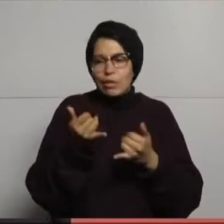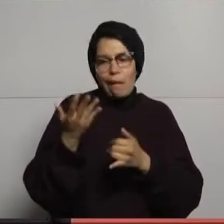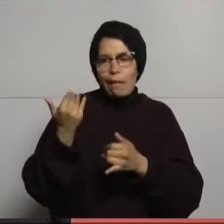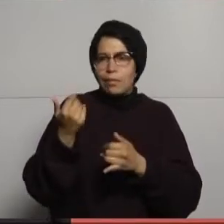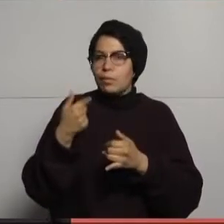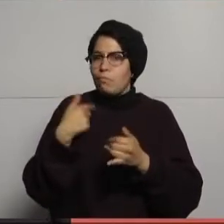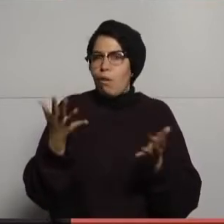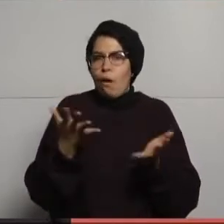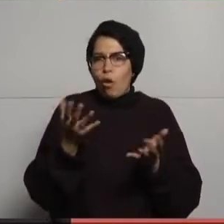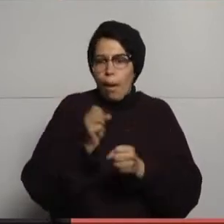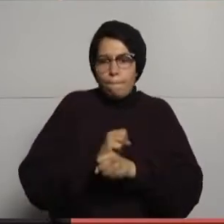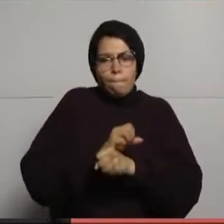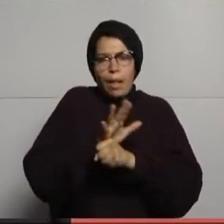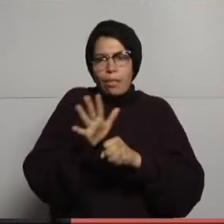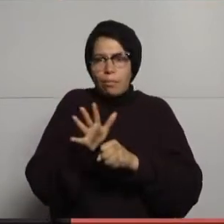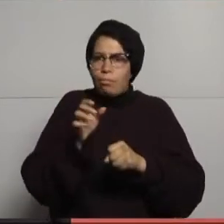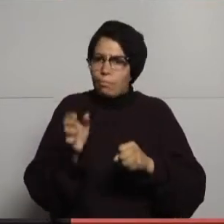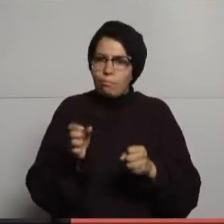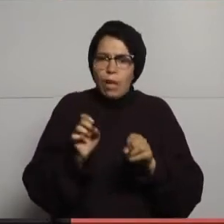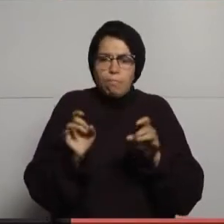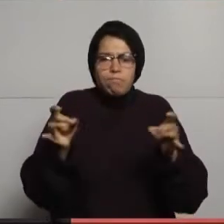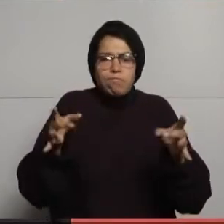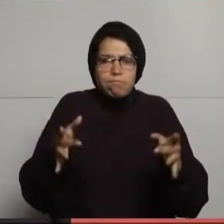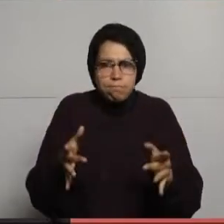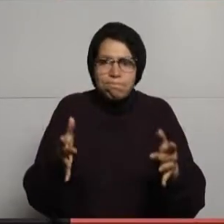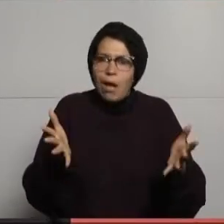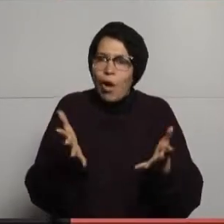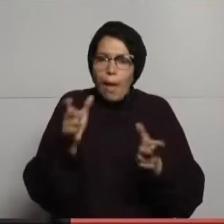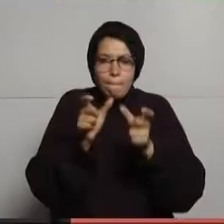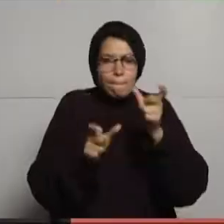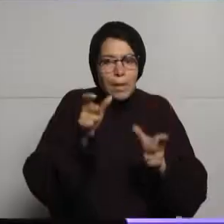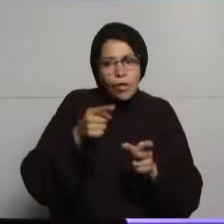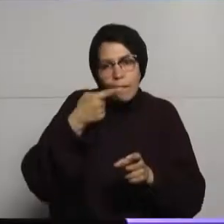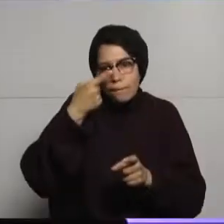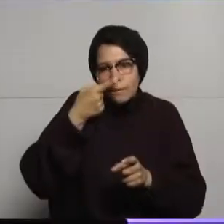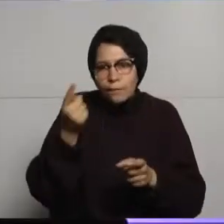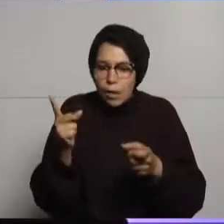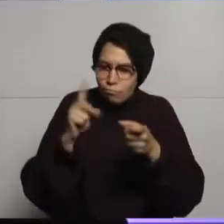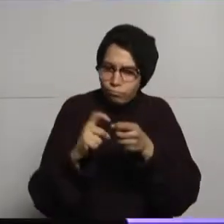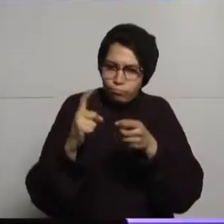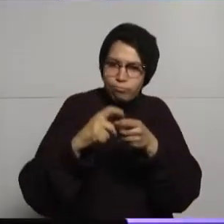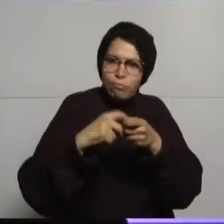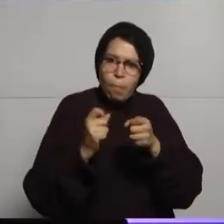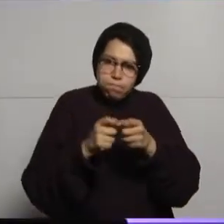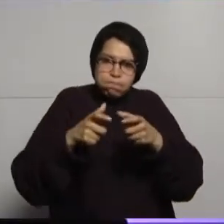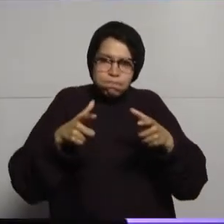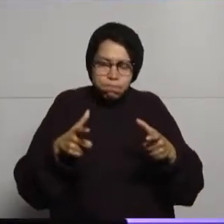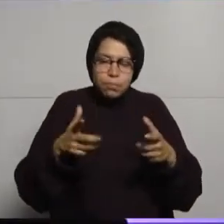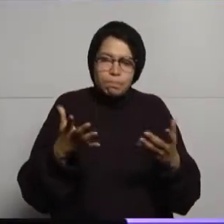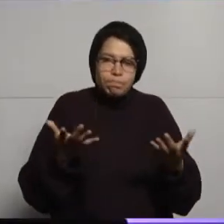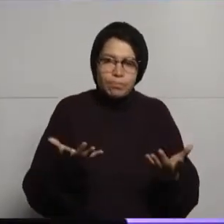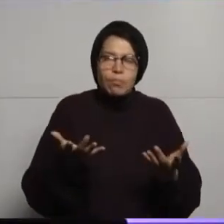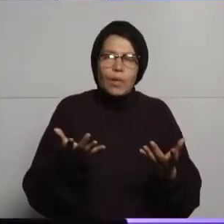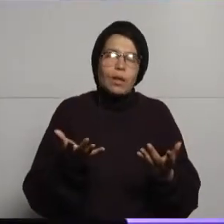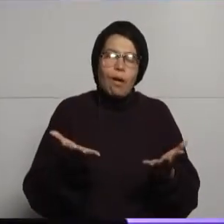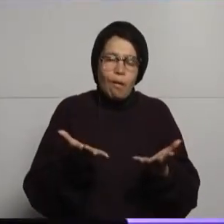pandemia hemos ganado un público nuevo, sin ninguna duda. Y bueno, y un poco de